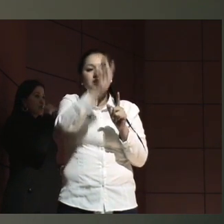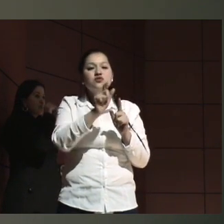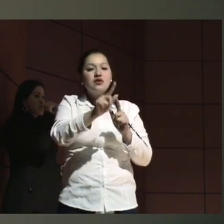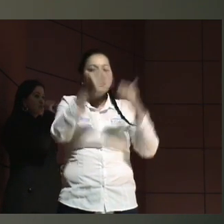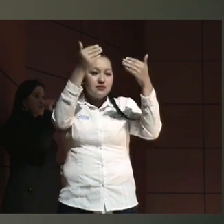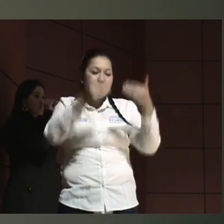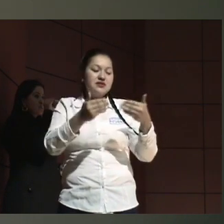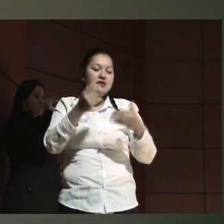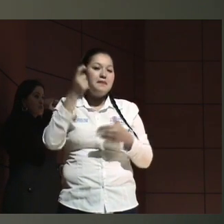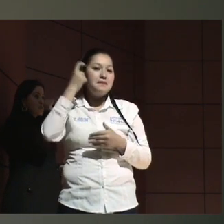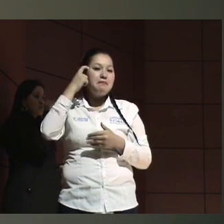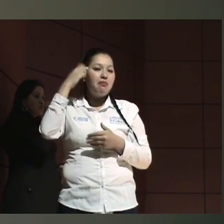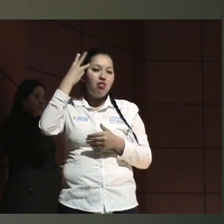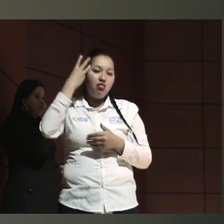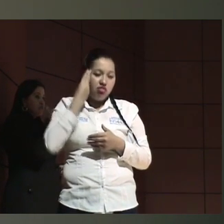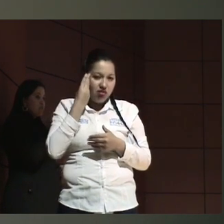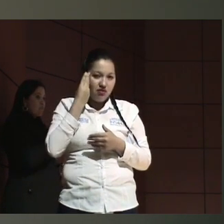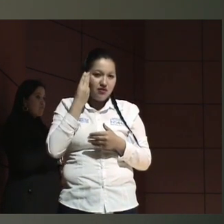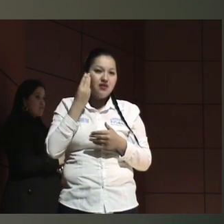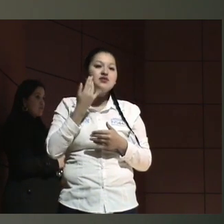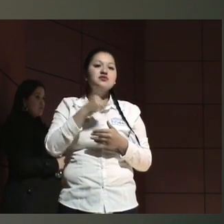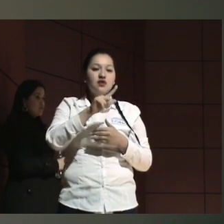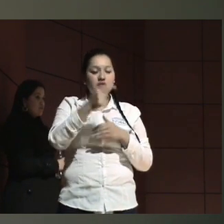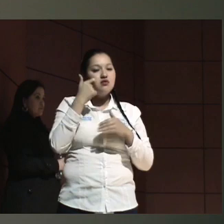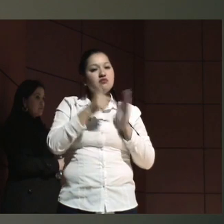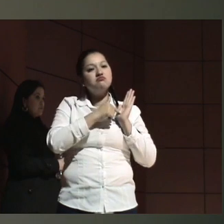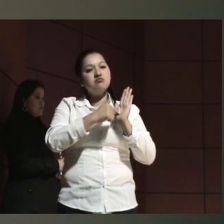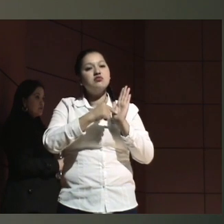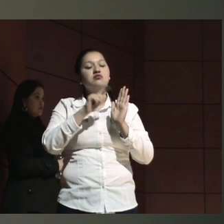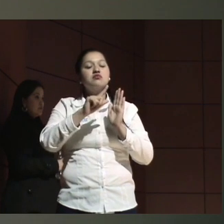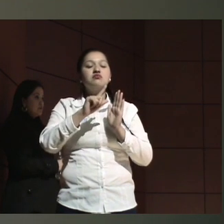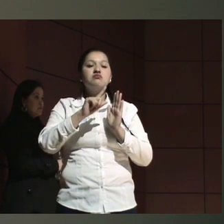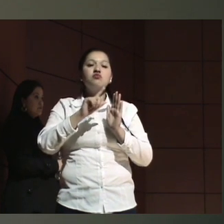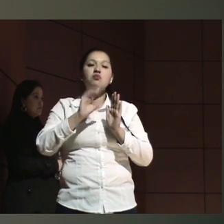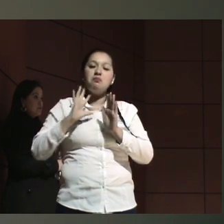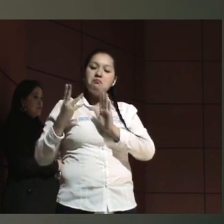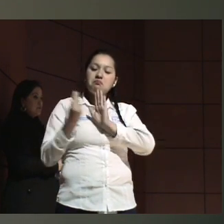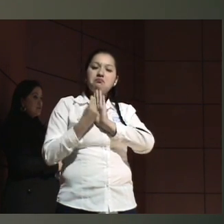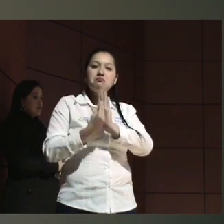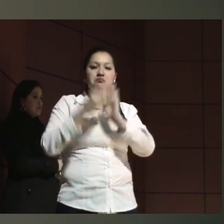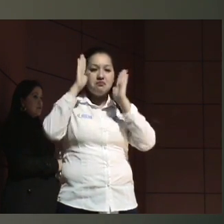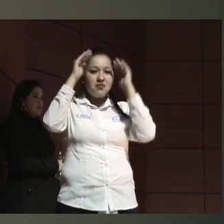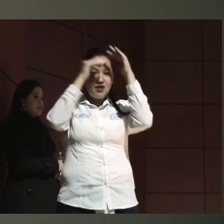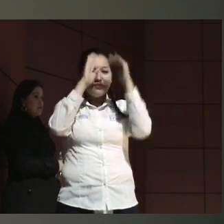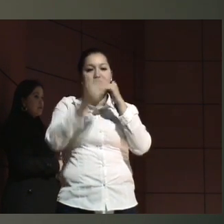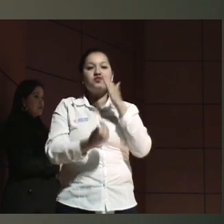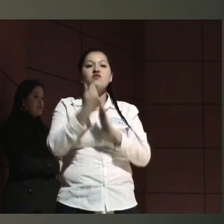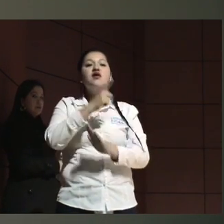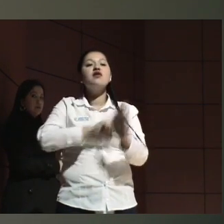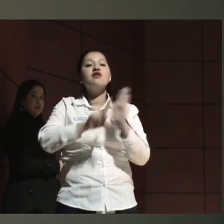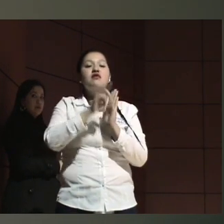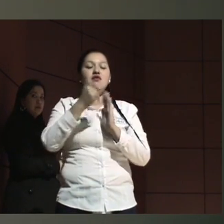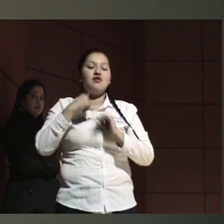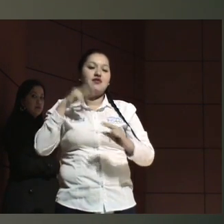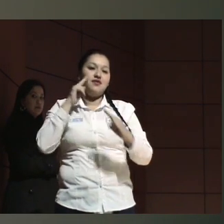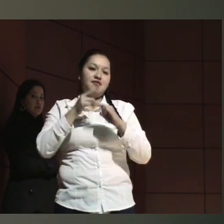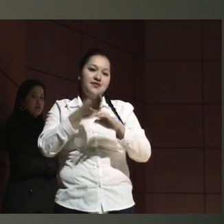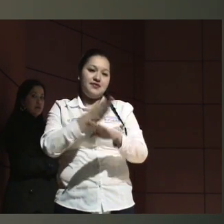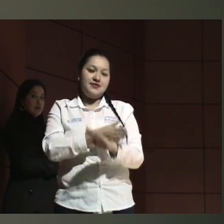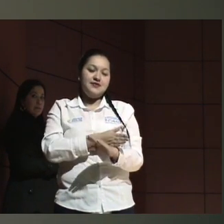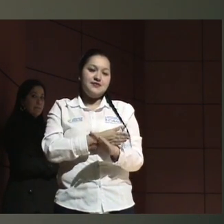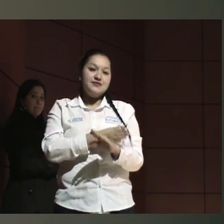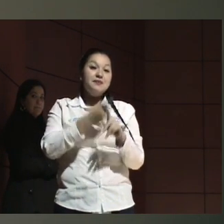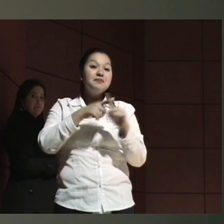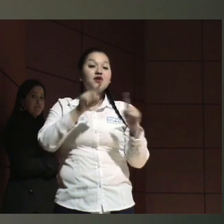que ya sus actos tendrían validez bajo el paradigma que esta nueva ley traía pero sin embargo